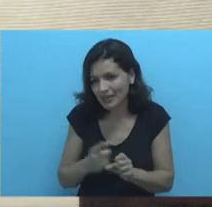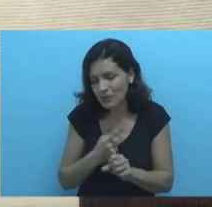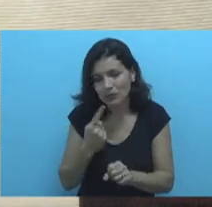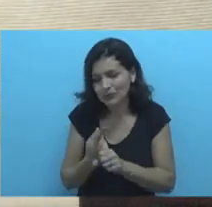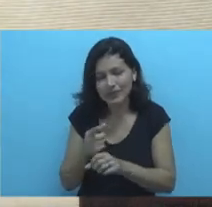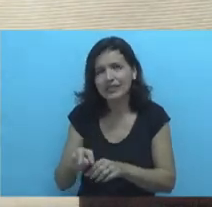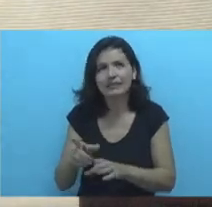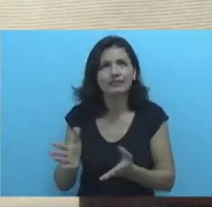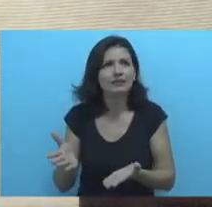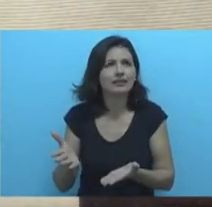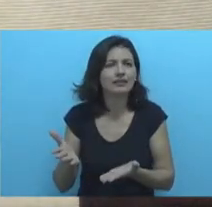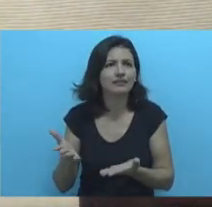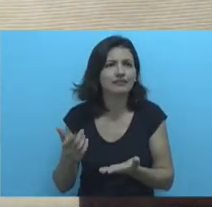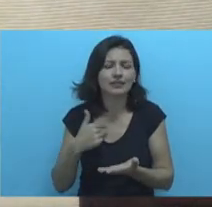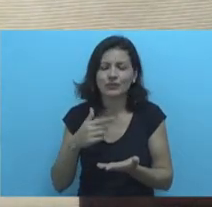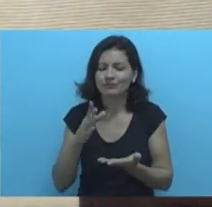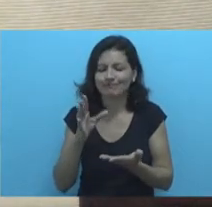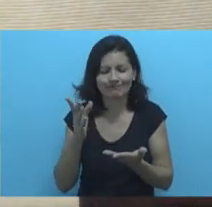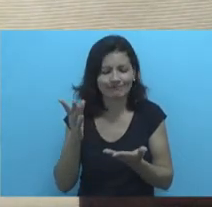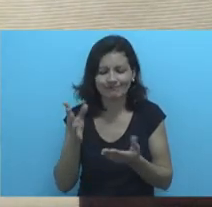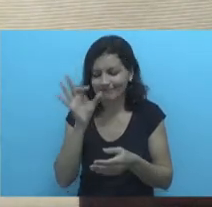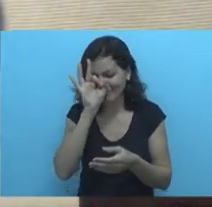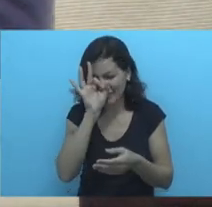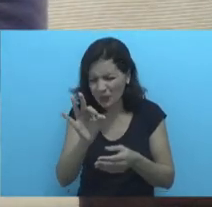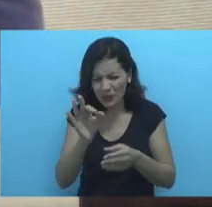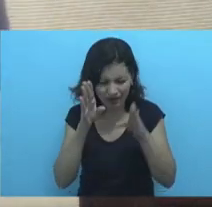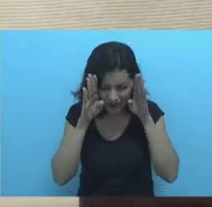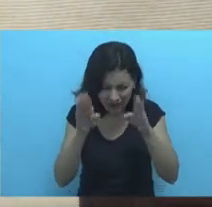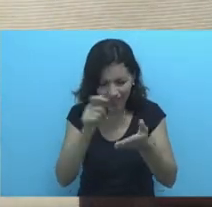que la formalidad nunca fue muy fuerte.